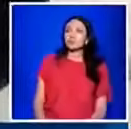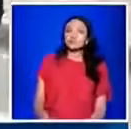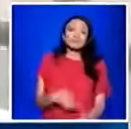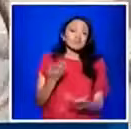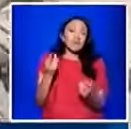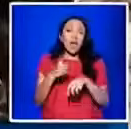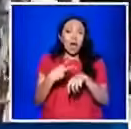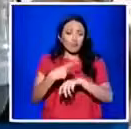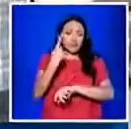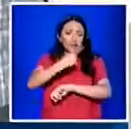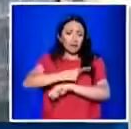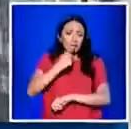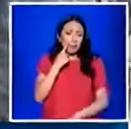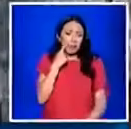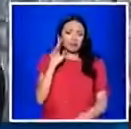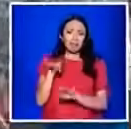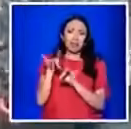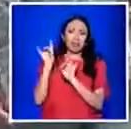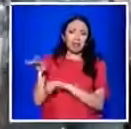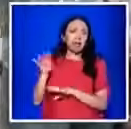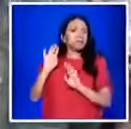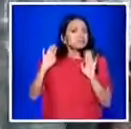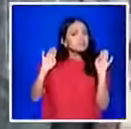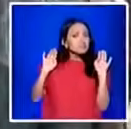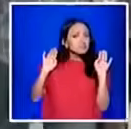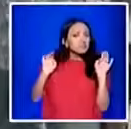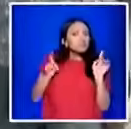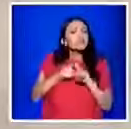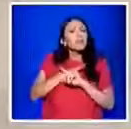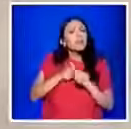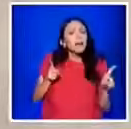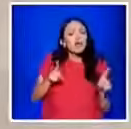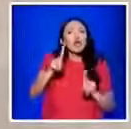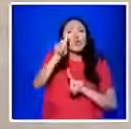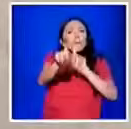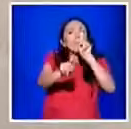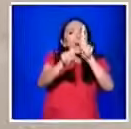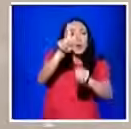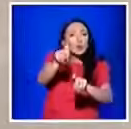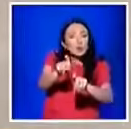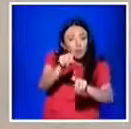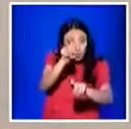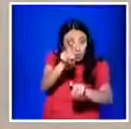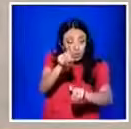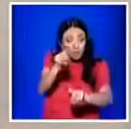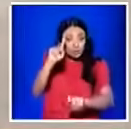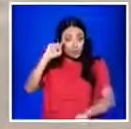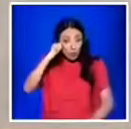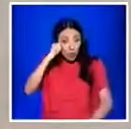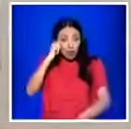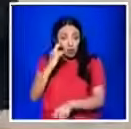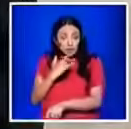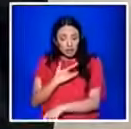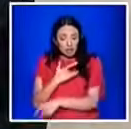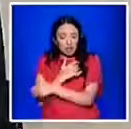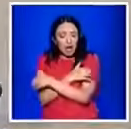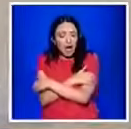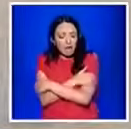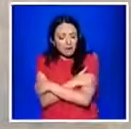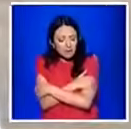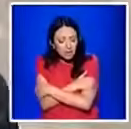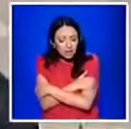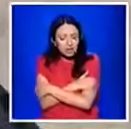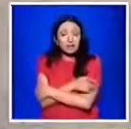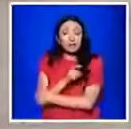pasa desapercibido. Pero la pregunta es, ¿recuerdan lo que se siente abrazarlos? Porque a veces